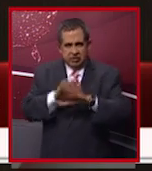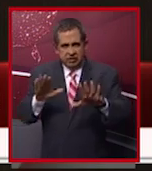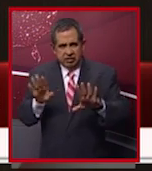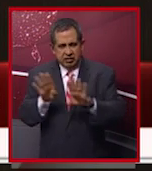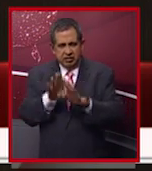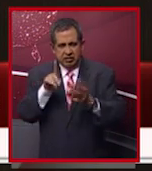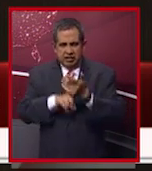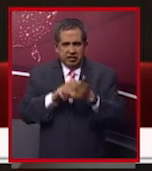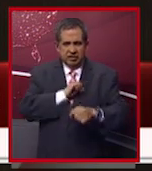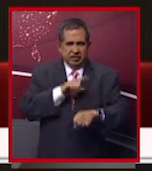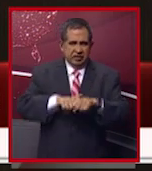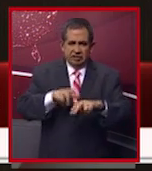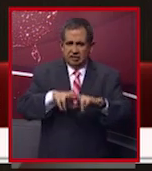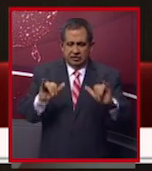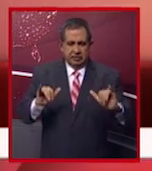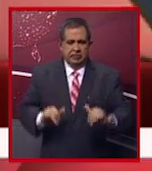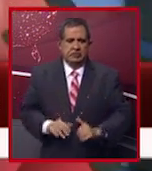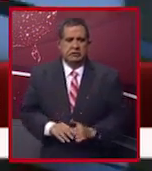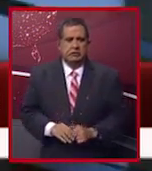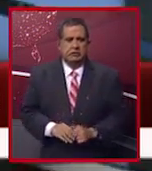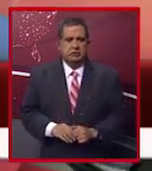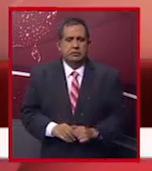procedimientos especiales de ningún tipo.